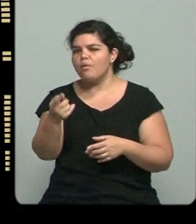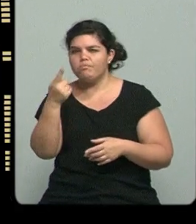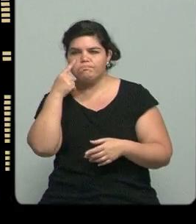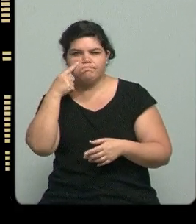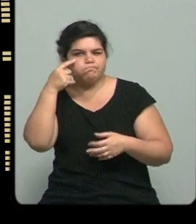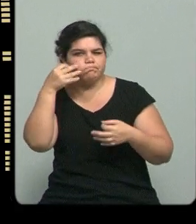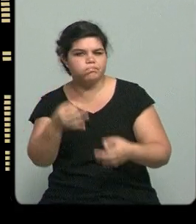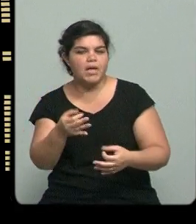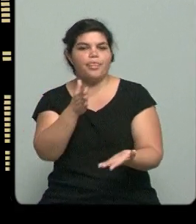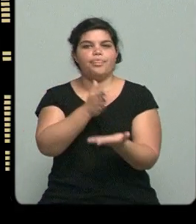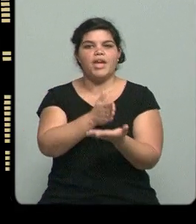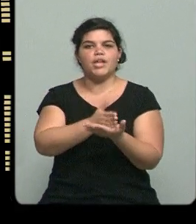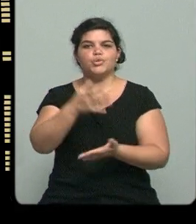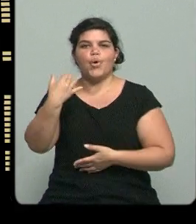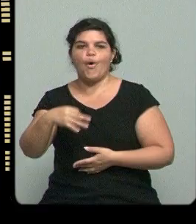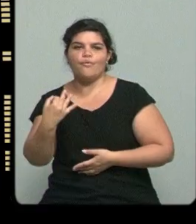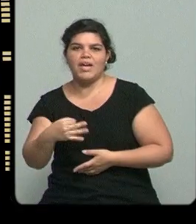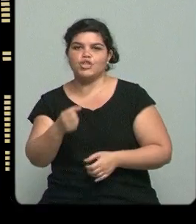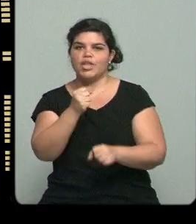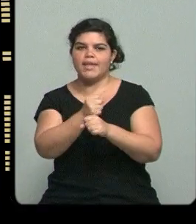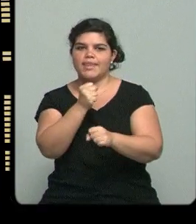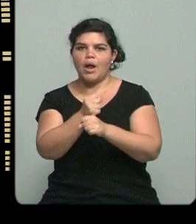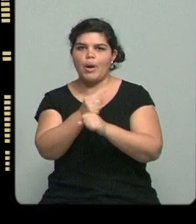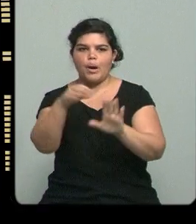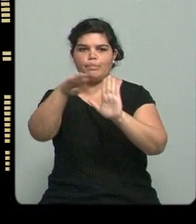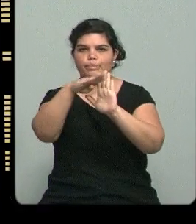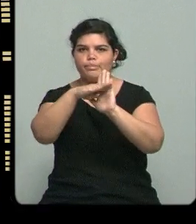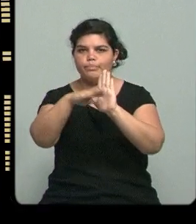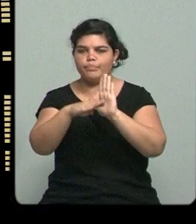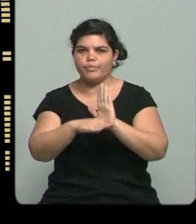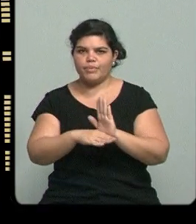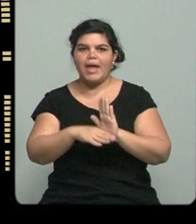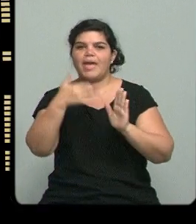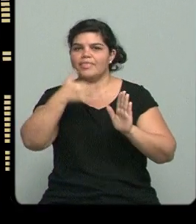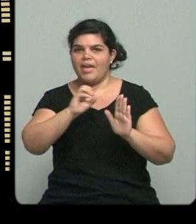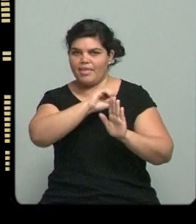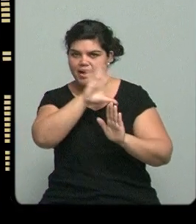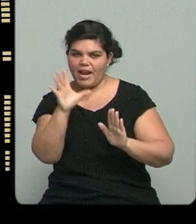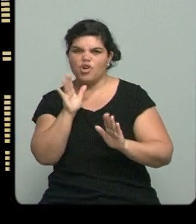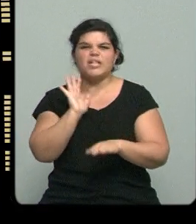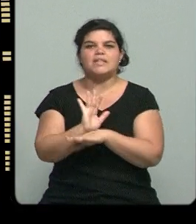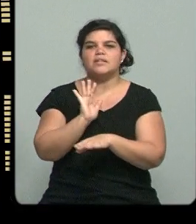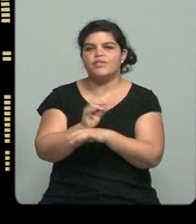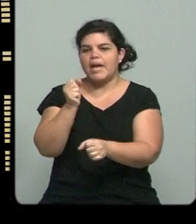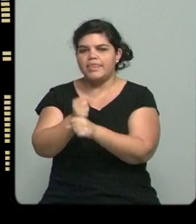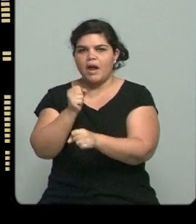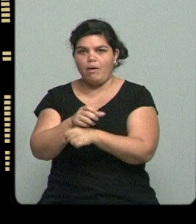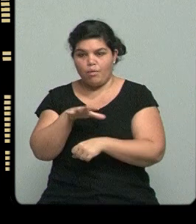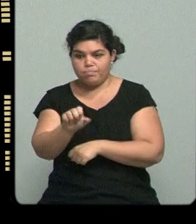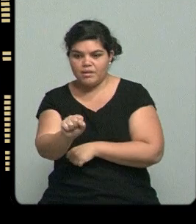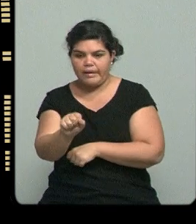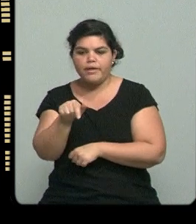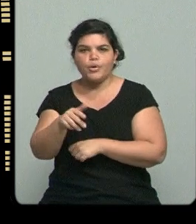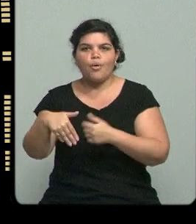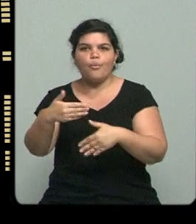implica los derechos y obligaciones laborales, lo que implica el tener un trabajo, cómo sostenerlo, la